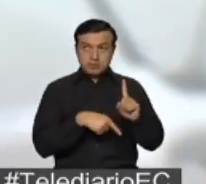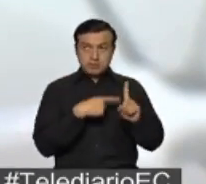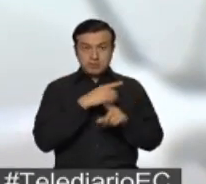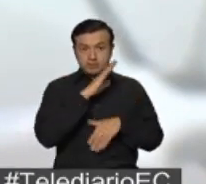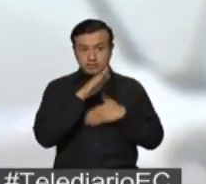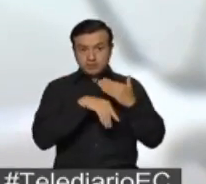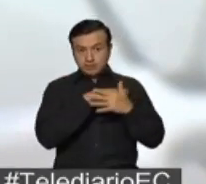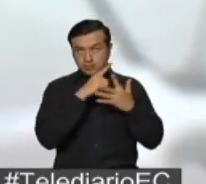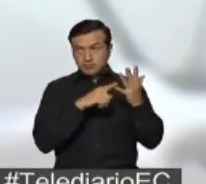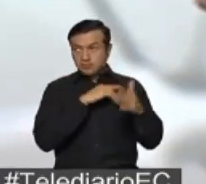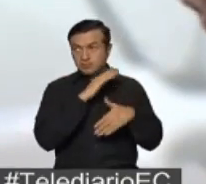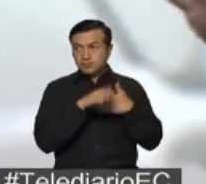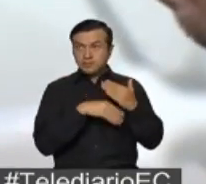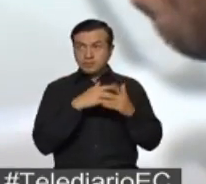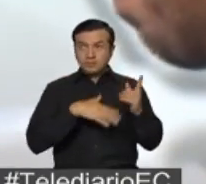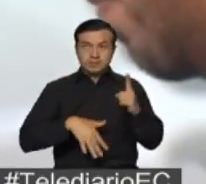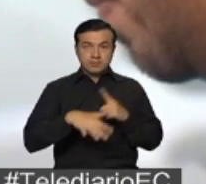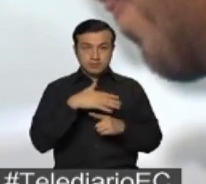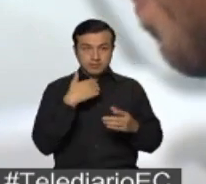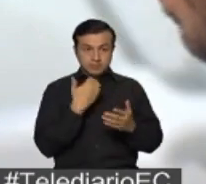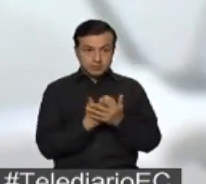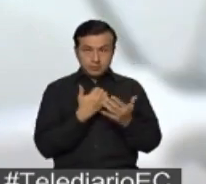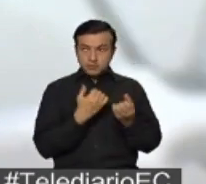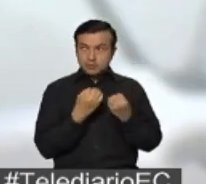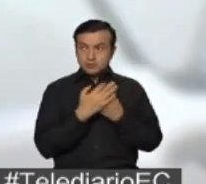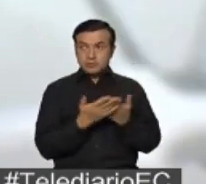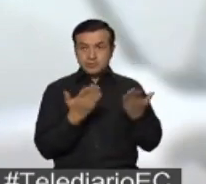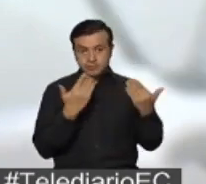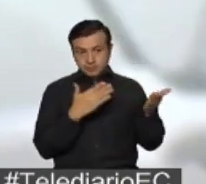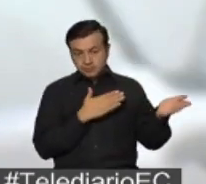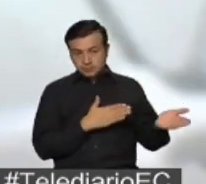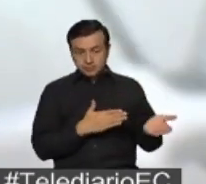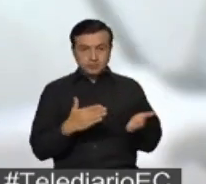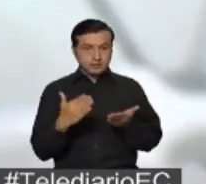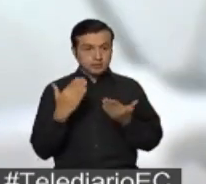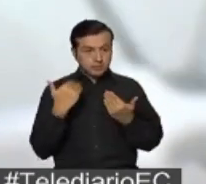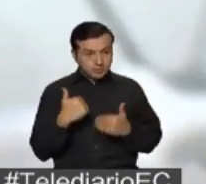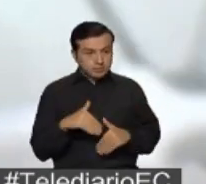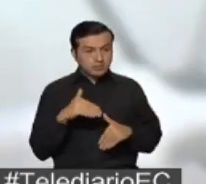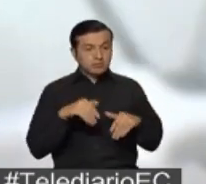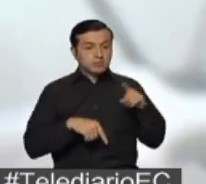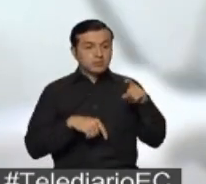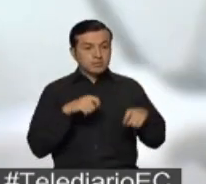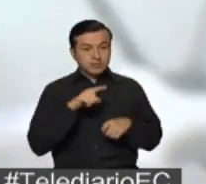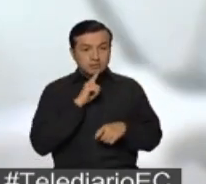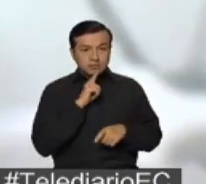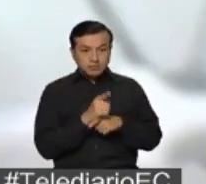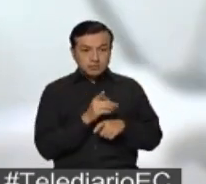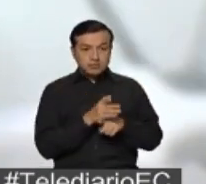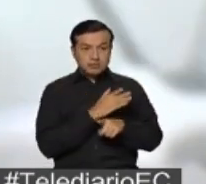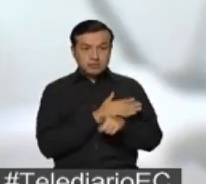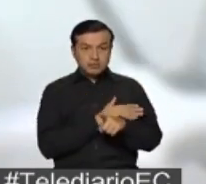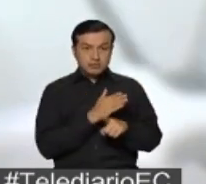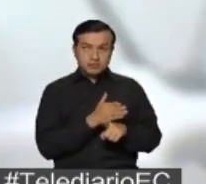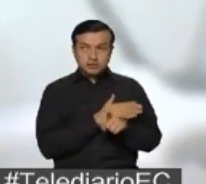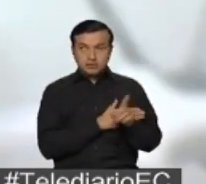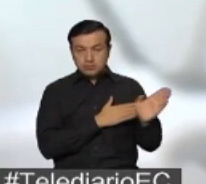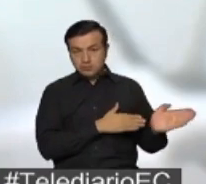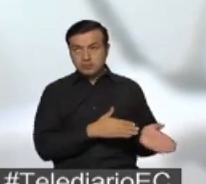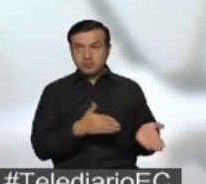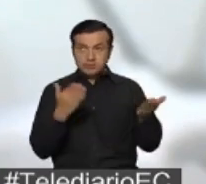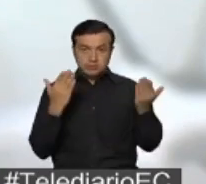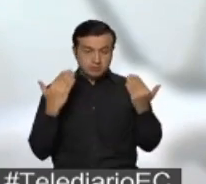de todo de toda esta coyuntura económica que estamos viviendo las cooperativas van a poder darles créditos a estas unidades